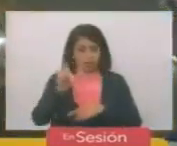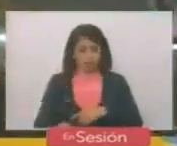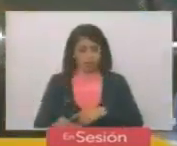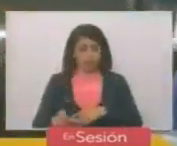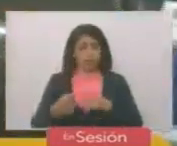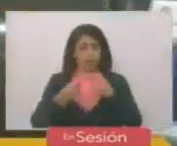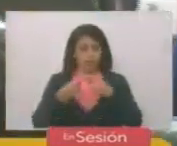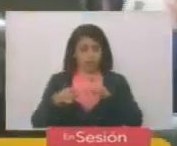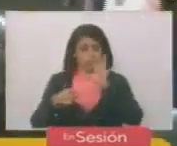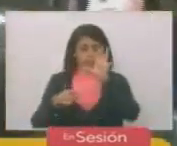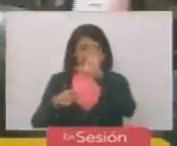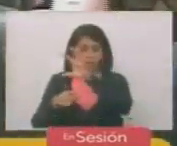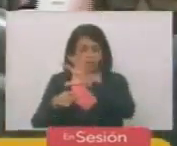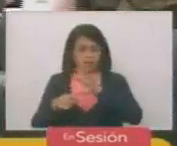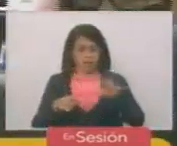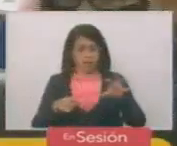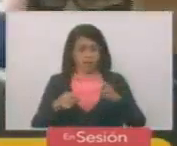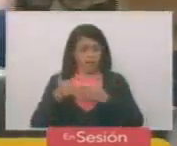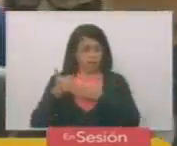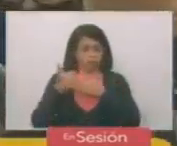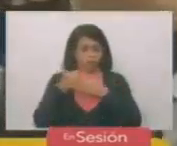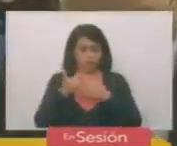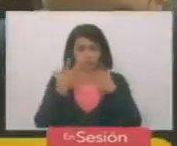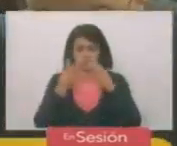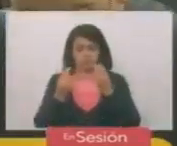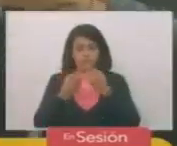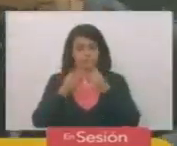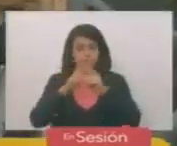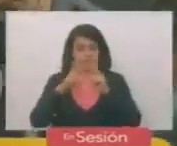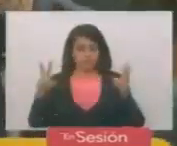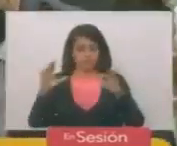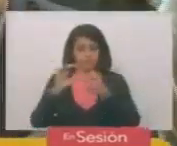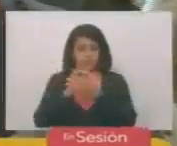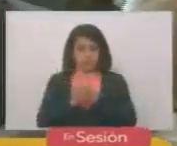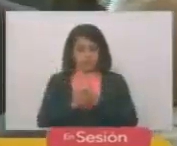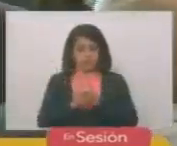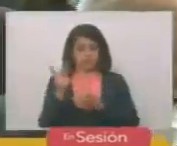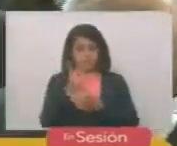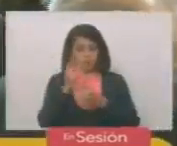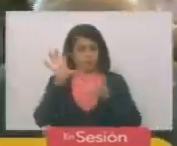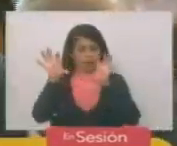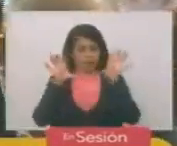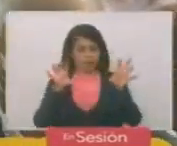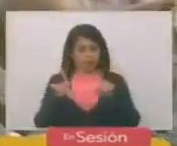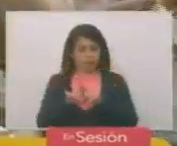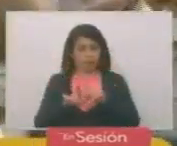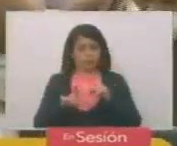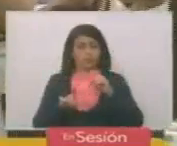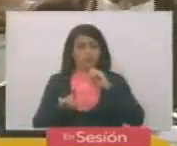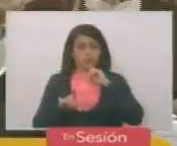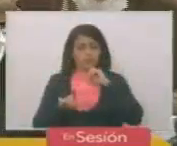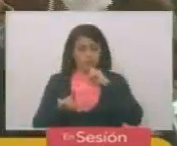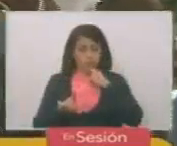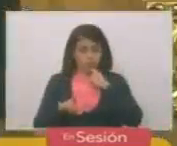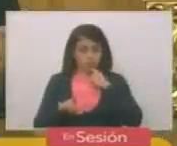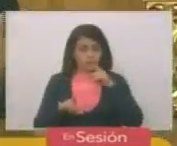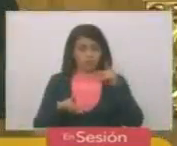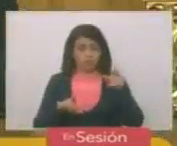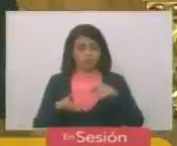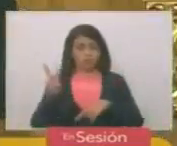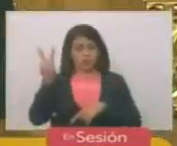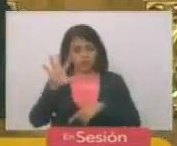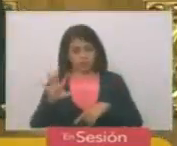extranjero ha contribuido extraordinariamente a la paz y a la amistad entre dos naciones, como es la República de